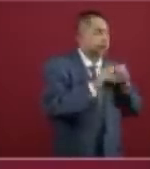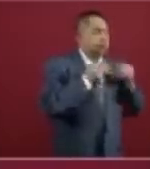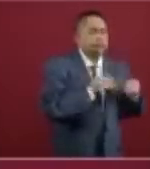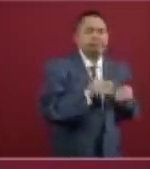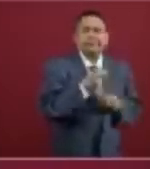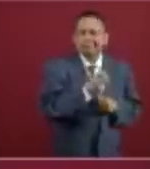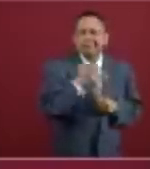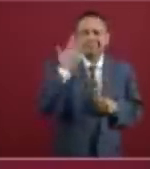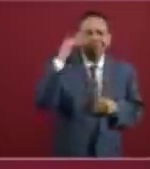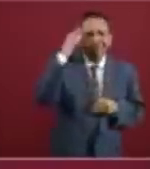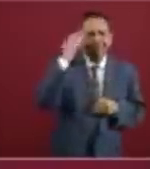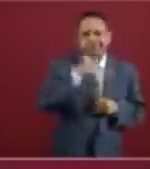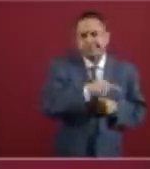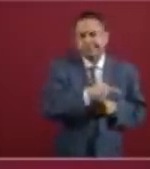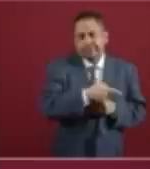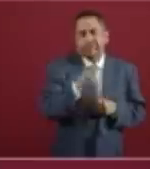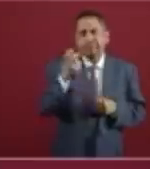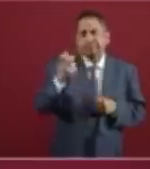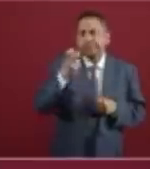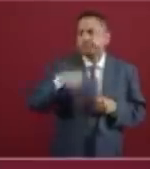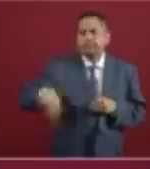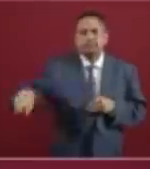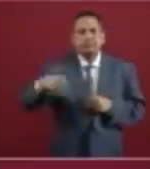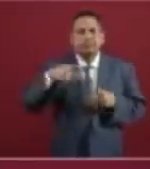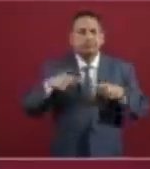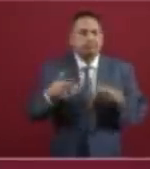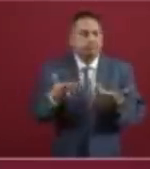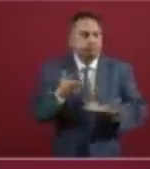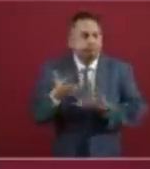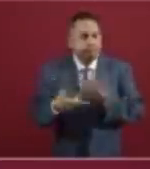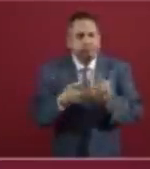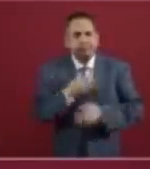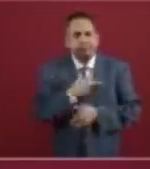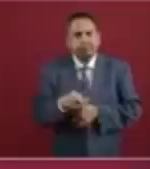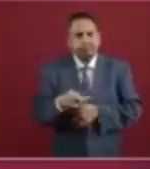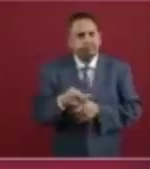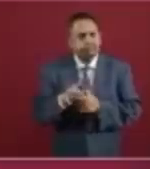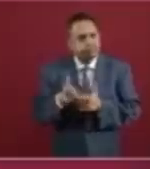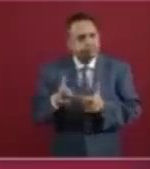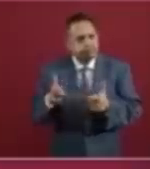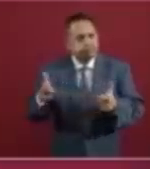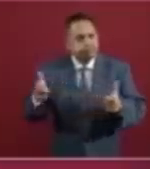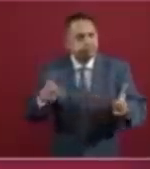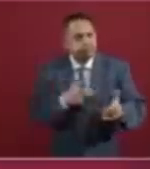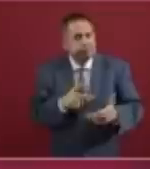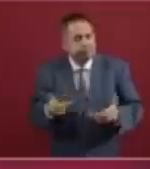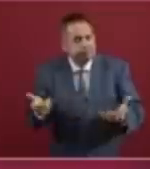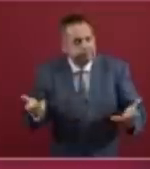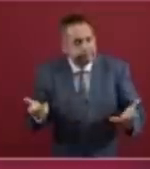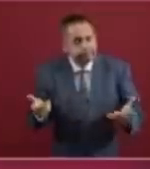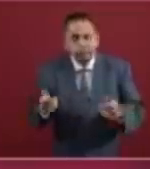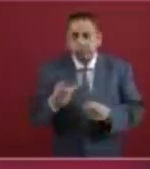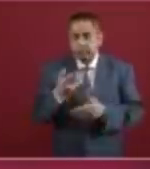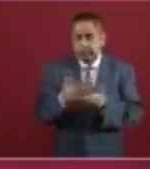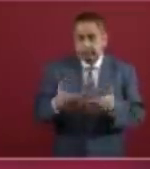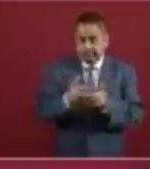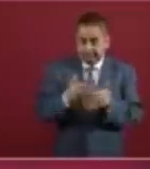el empobrecimiento de la gente. Entonces, con el cambio se